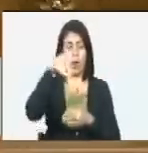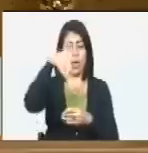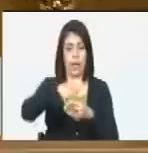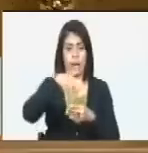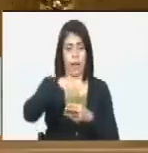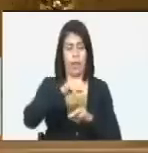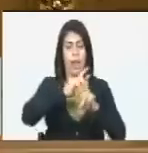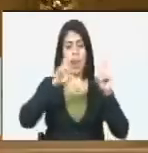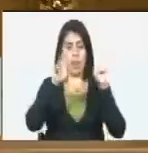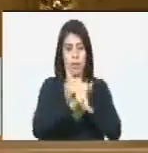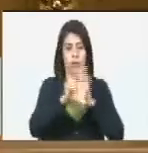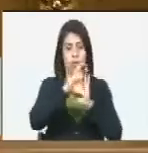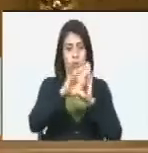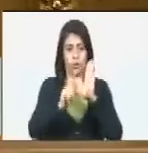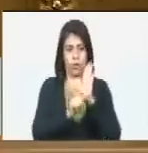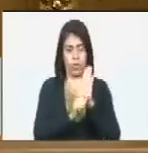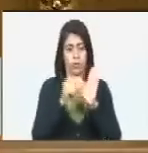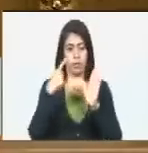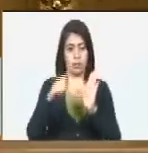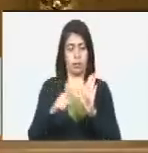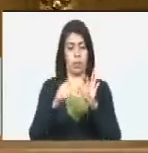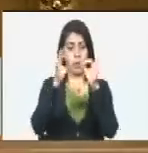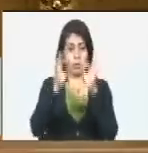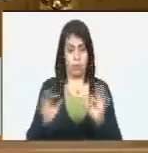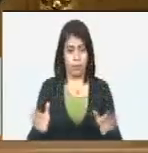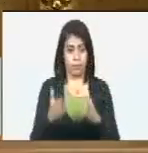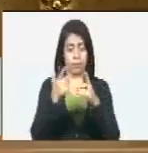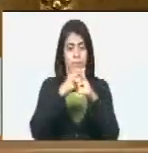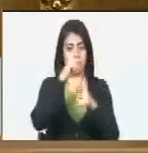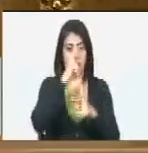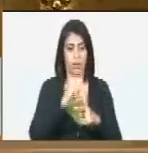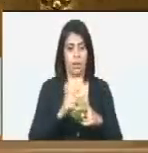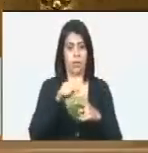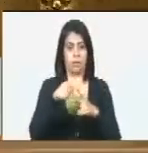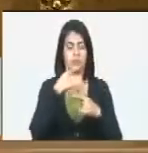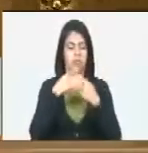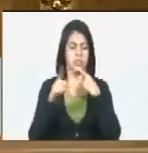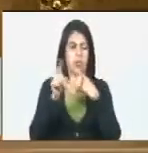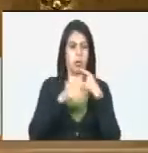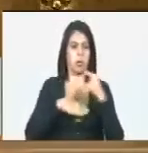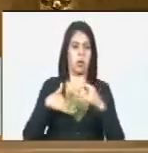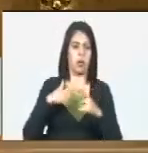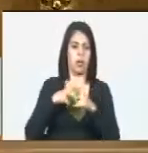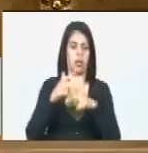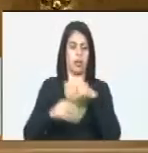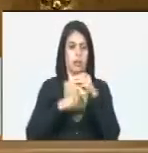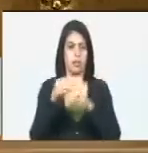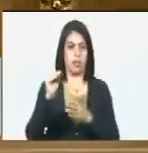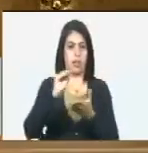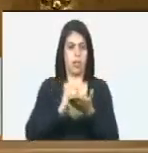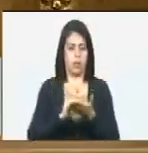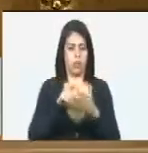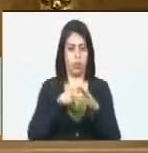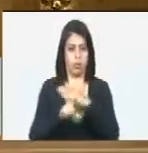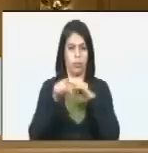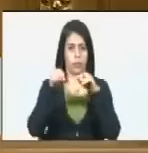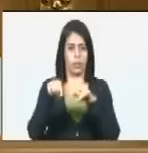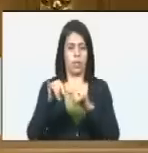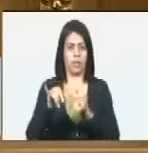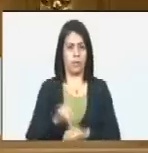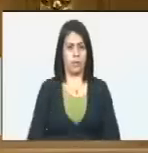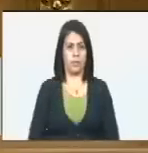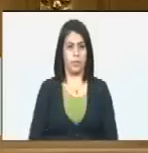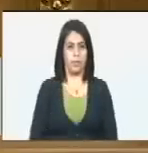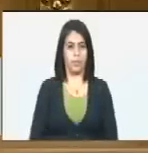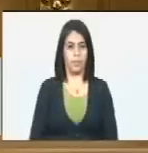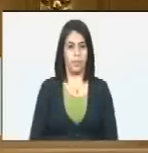constitución que la oposición en esos años negó. Ahora la quieren más que una casa nueva. Que llamaron